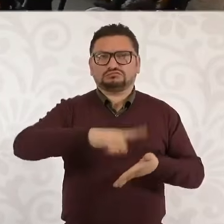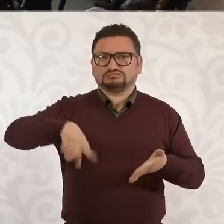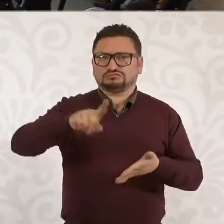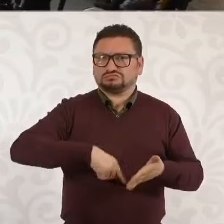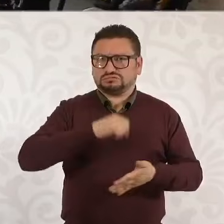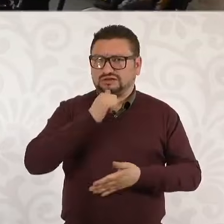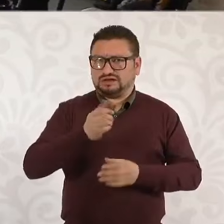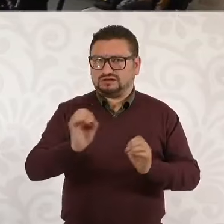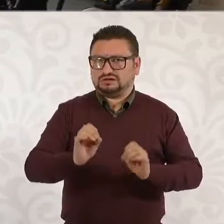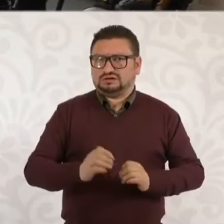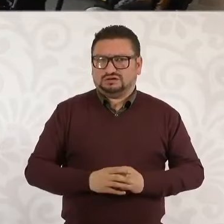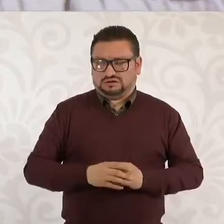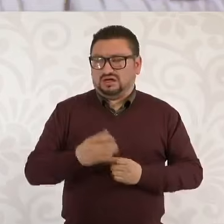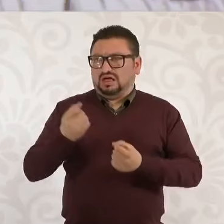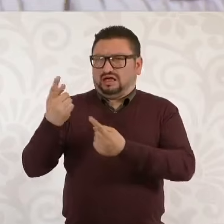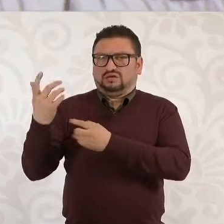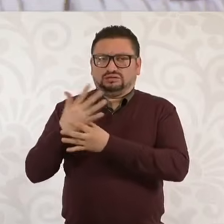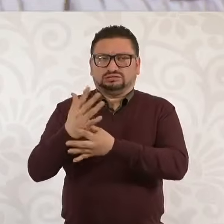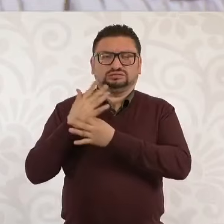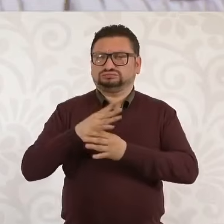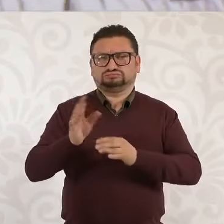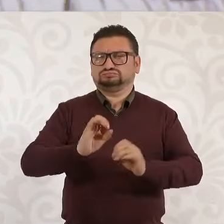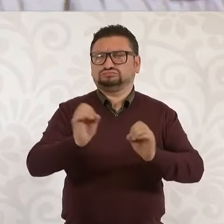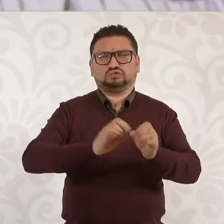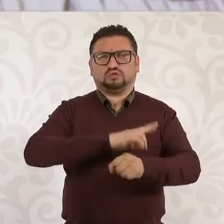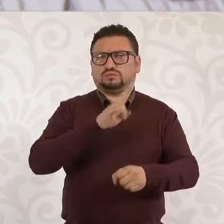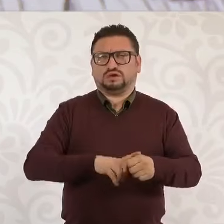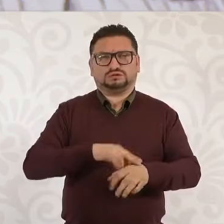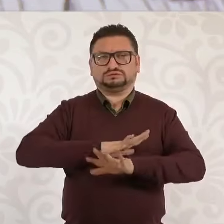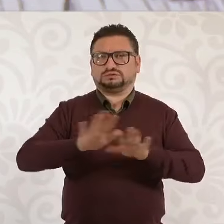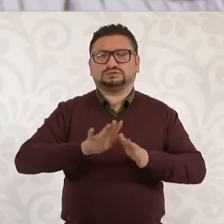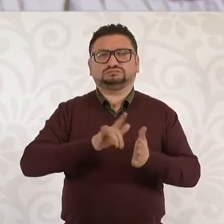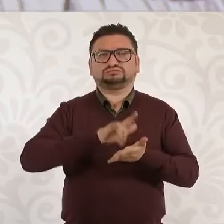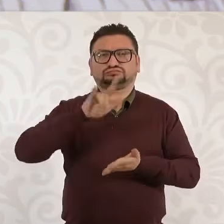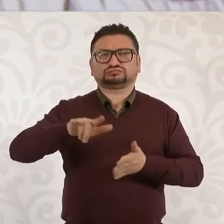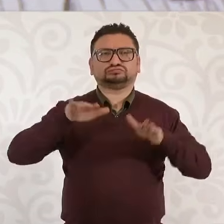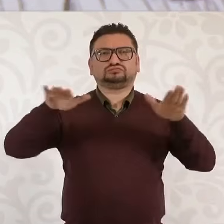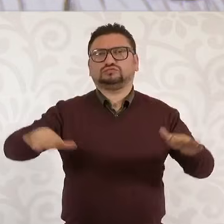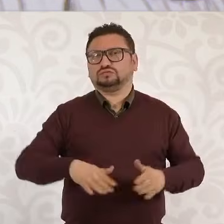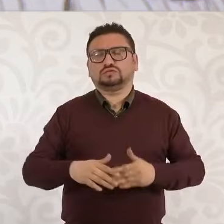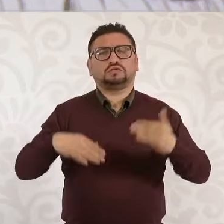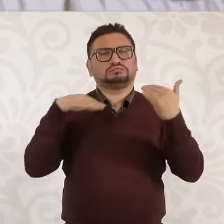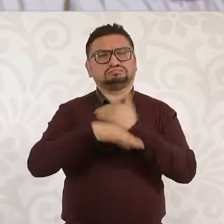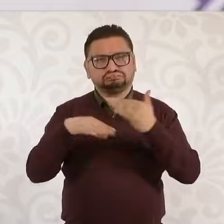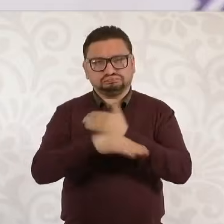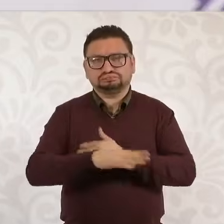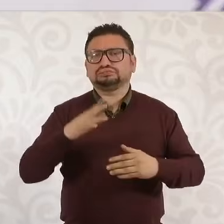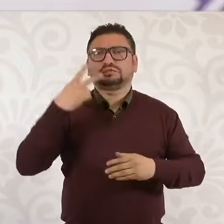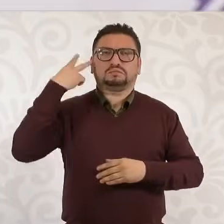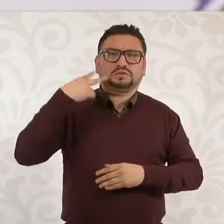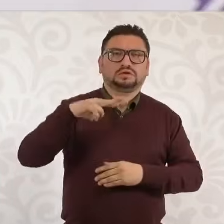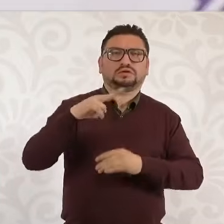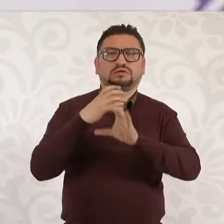cancelaciones como… Nada. Se recuperaron ya todos los vuelos, las carreteras, los viajes